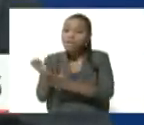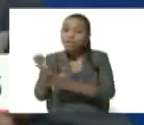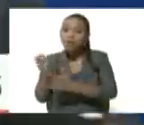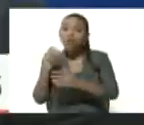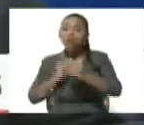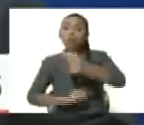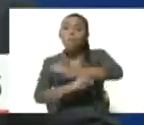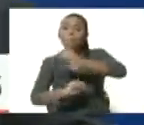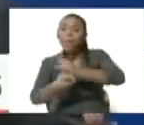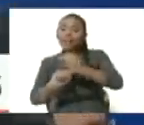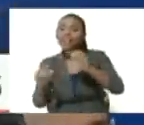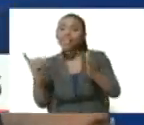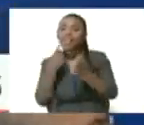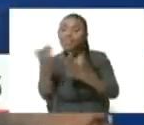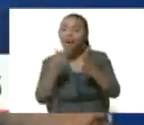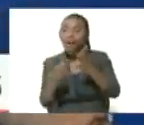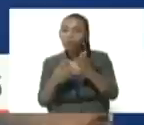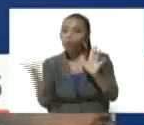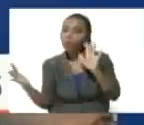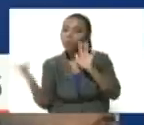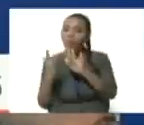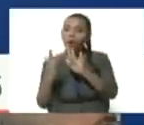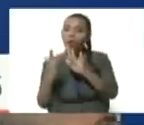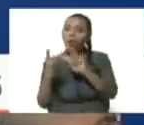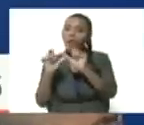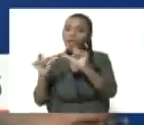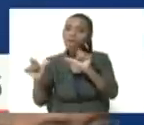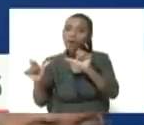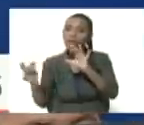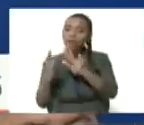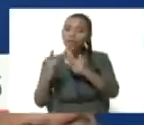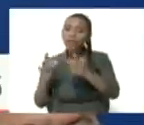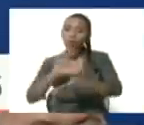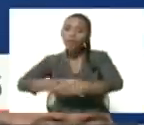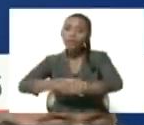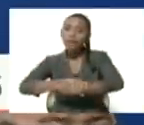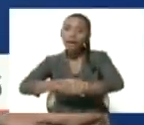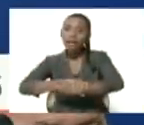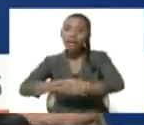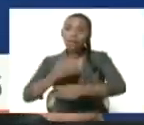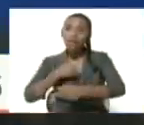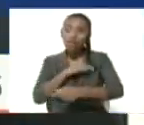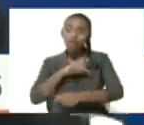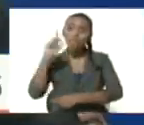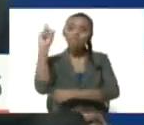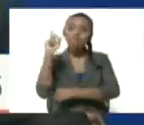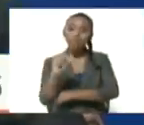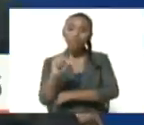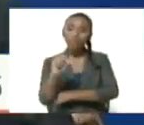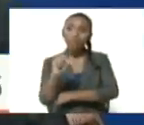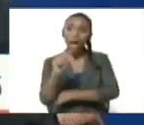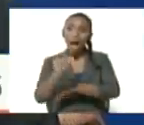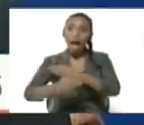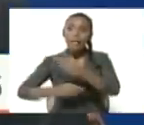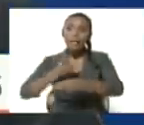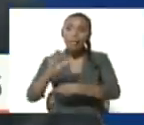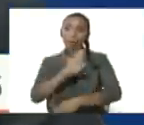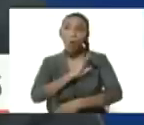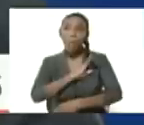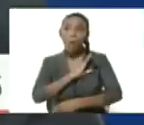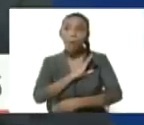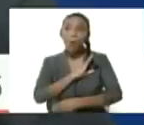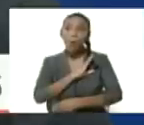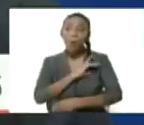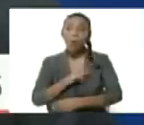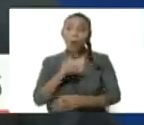datos se conecten con el CENIAT y nosotros también. Hacerlo lo propio con su deván.